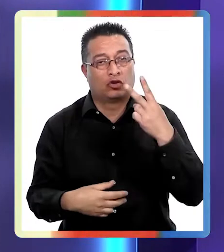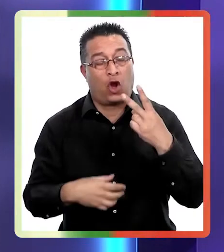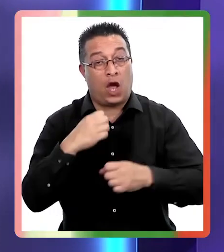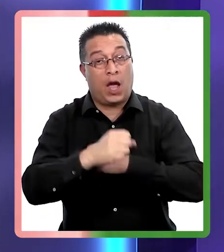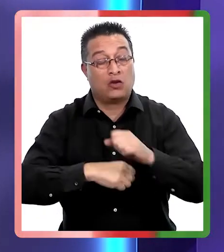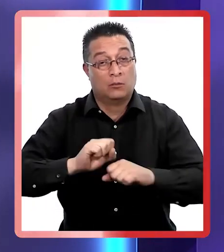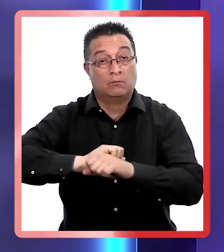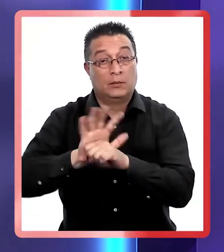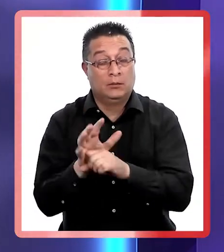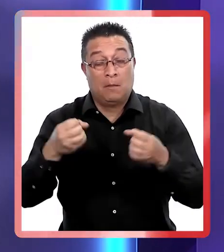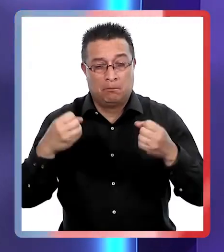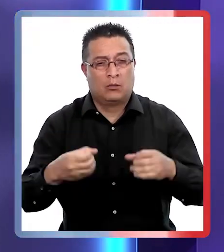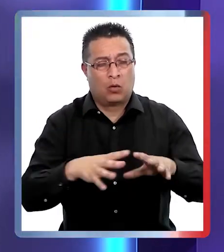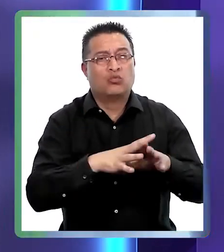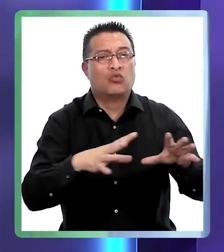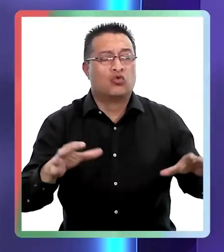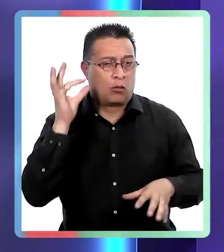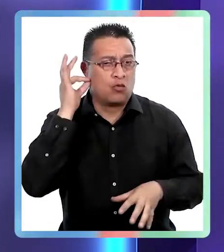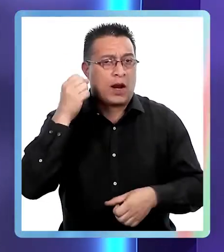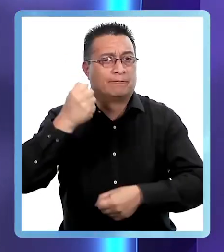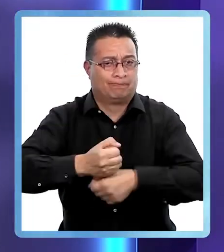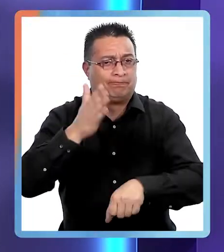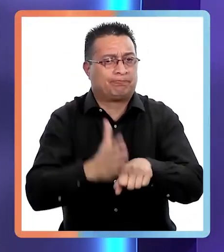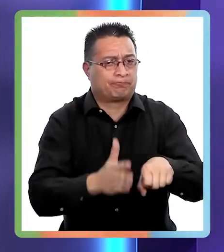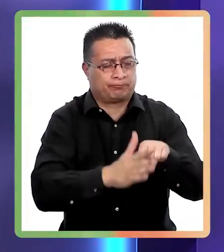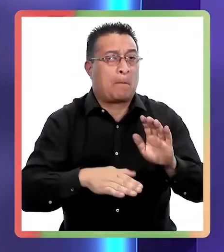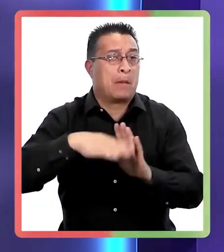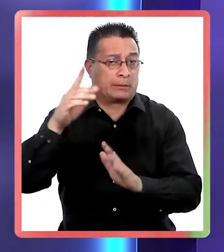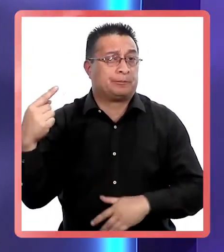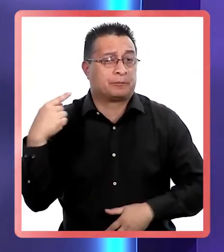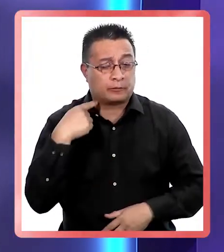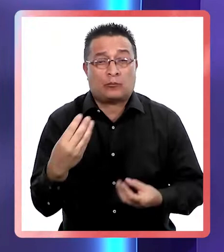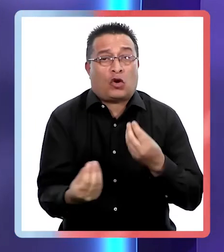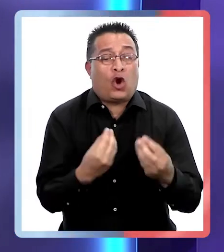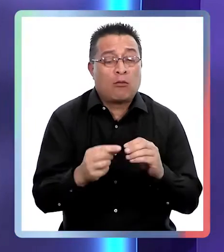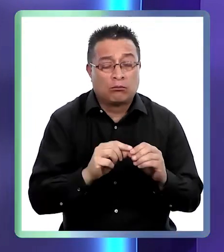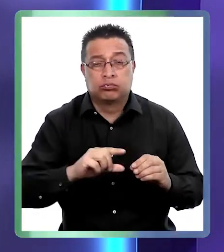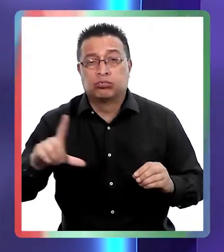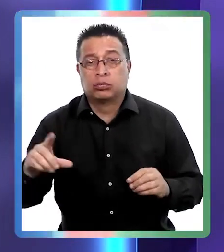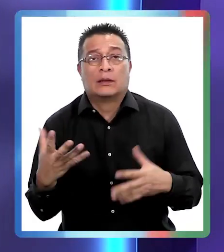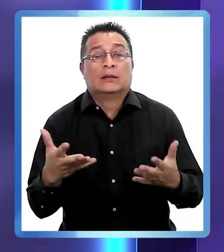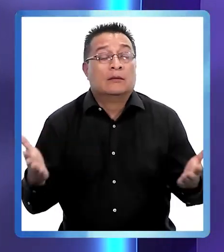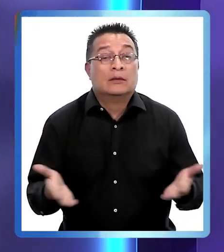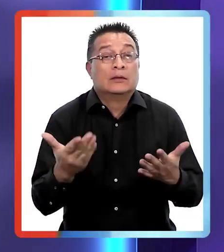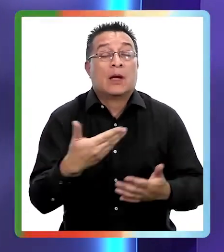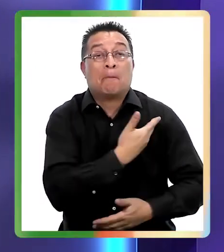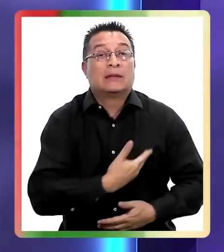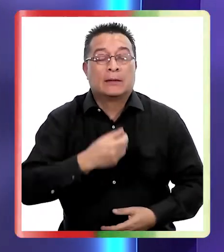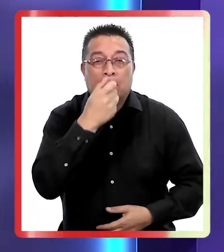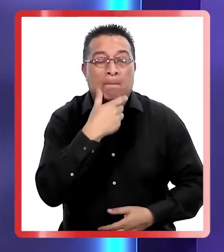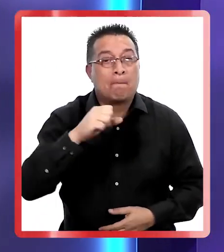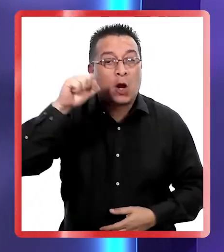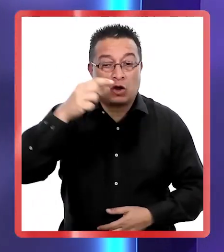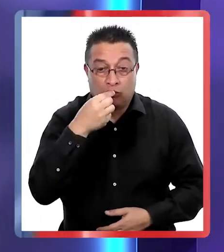años de pandemia se perdieron muchísimos empleos para las mujeres, fueron las grandes afectadas. ¿Cómo se ha ido recuperando y qué va a impulsar el presidente Gabriel Boric en